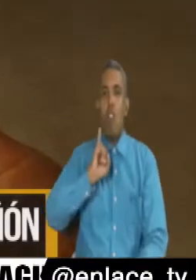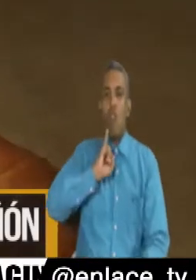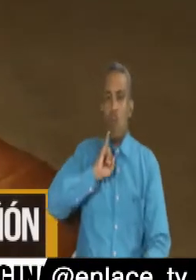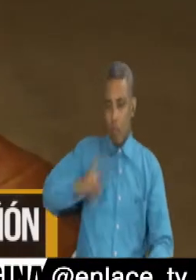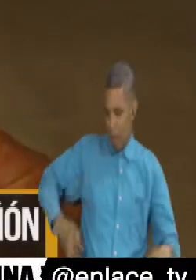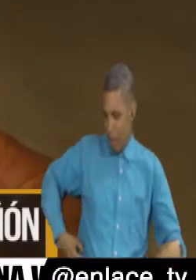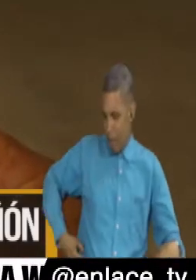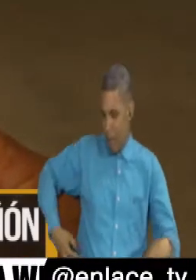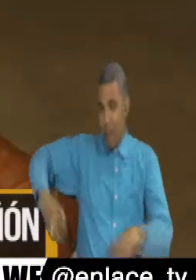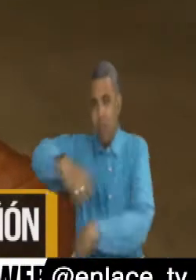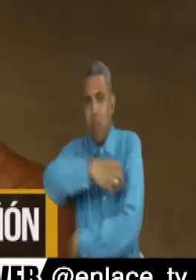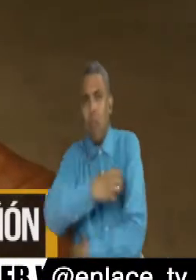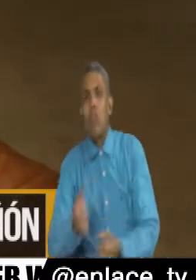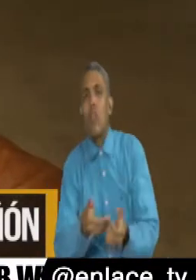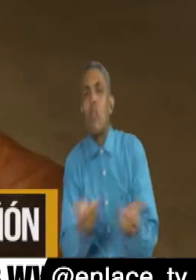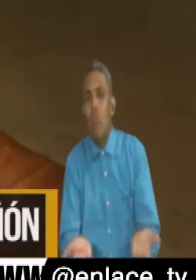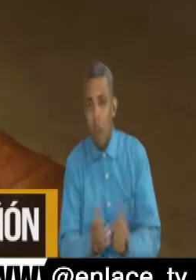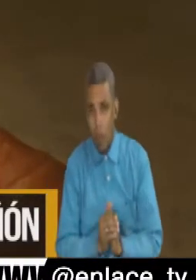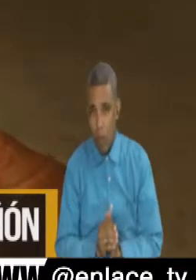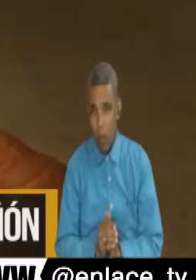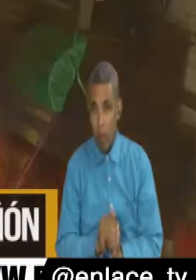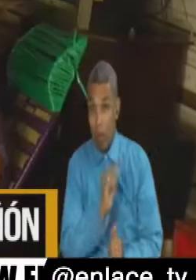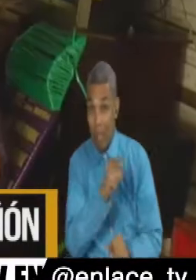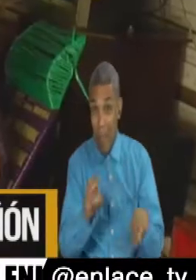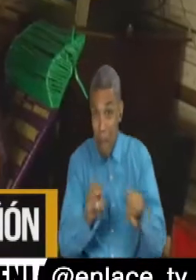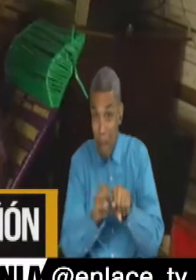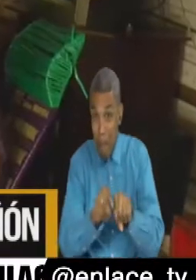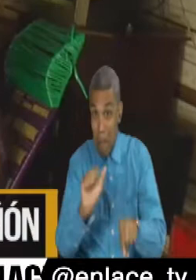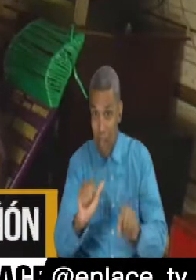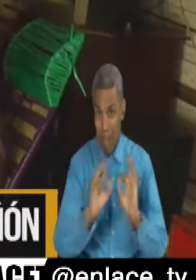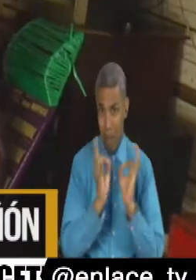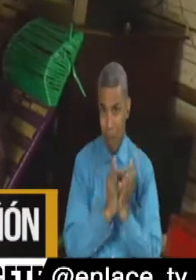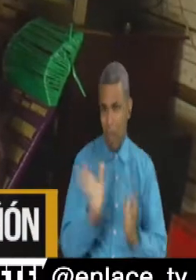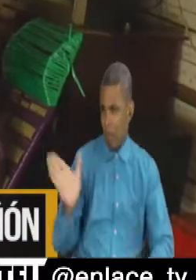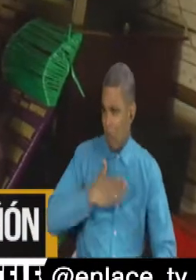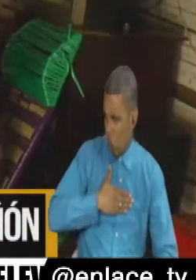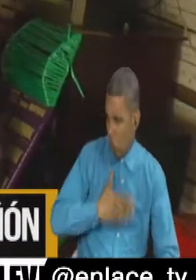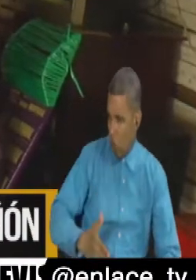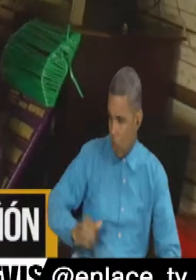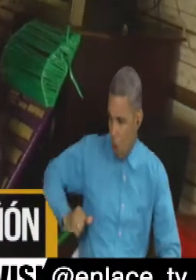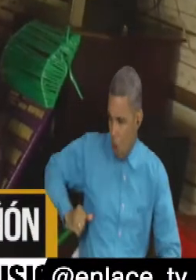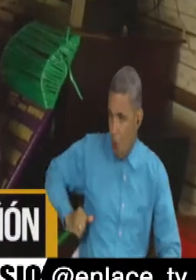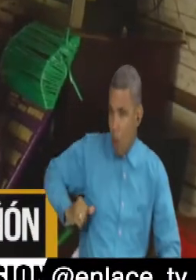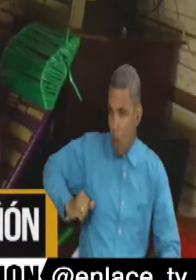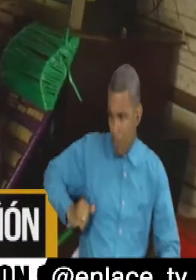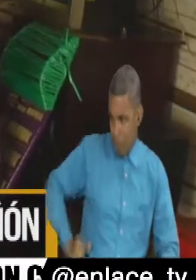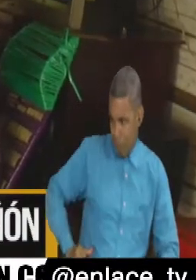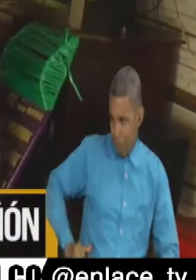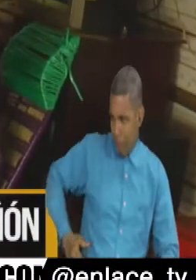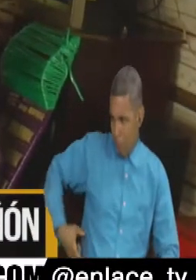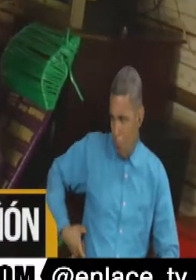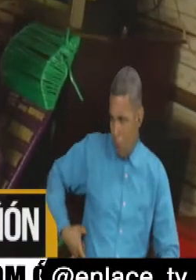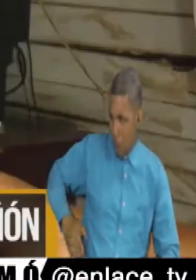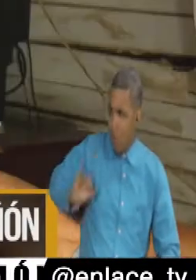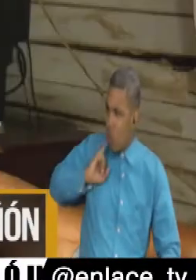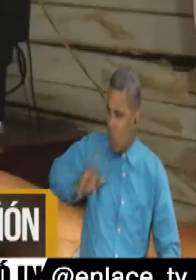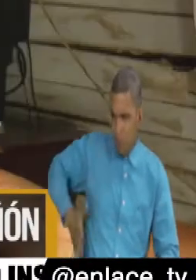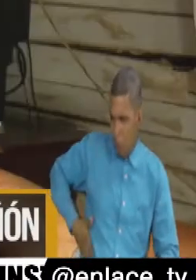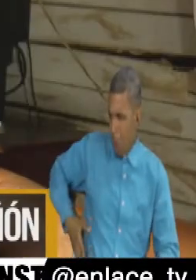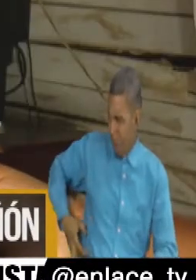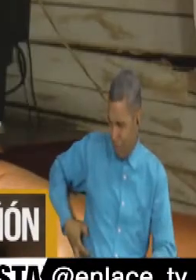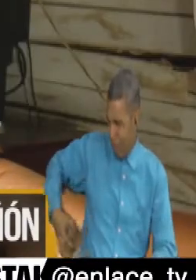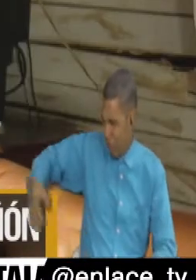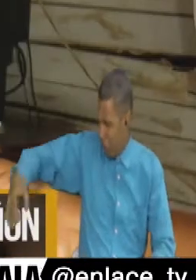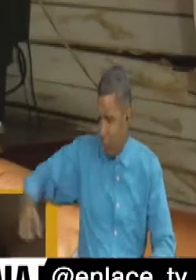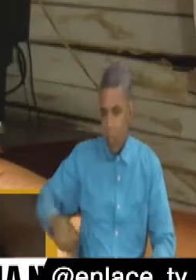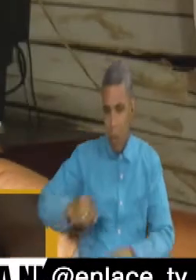vida. Sin embargo, la familia no cuenta con el dinero para poder viajar y realizar los análisis para saber si es compatible. Quiero darle a él